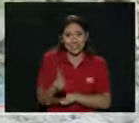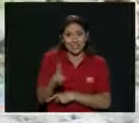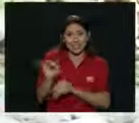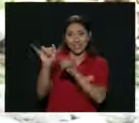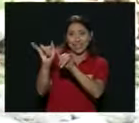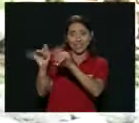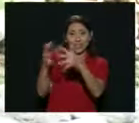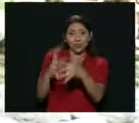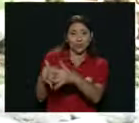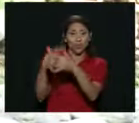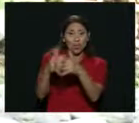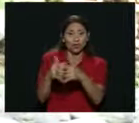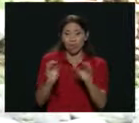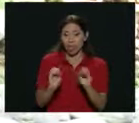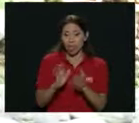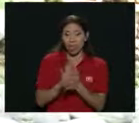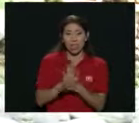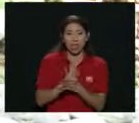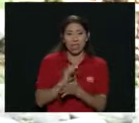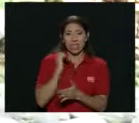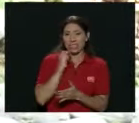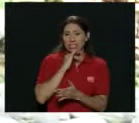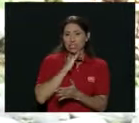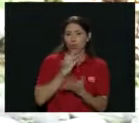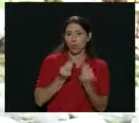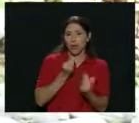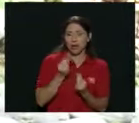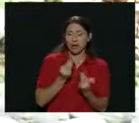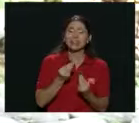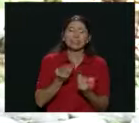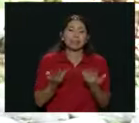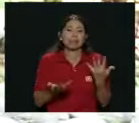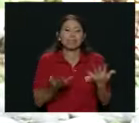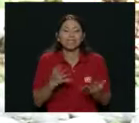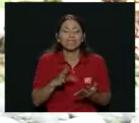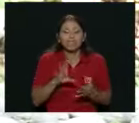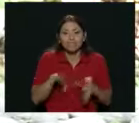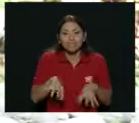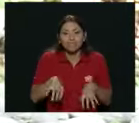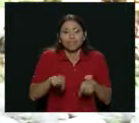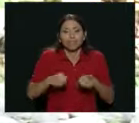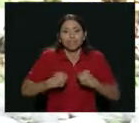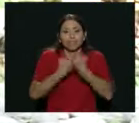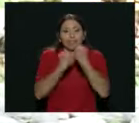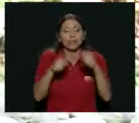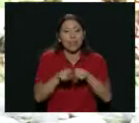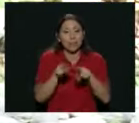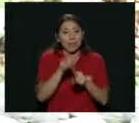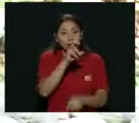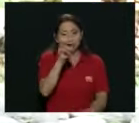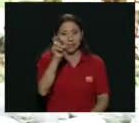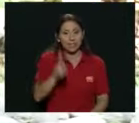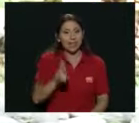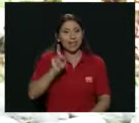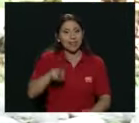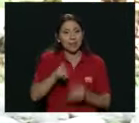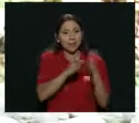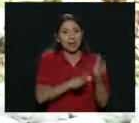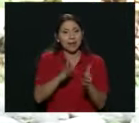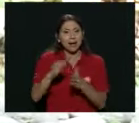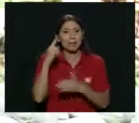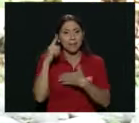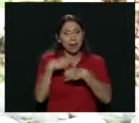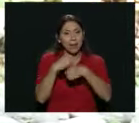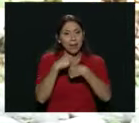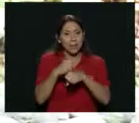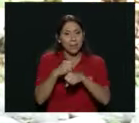Estados Unidos. Y en segundo lugar, yo creo que Costa Rica debe prepararse para, junto con los países centroamericanos, elaborar